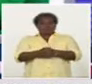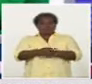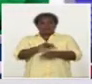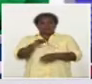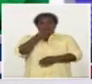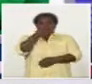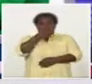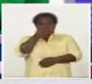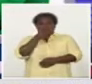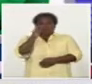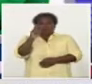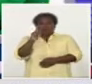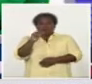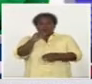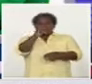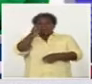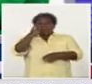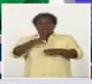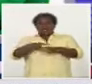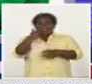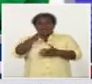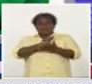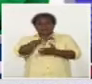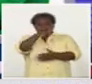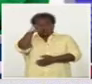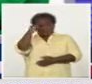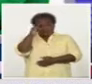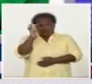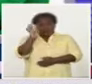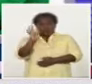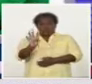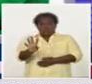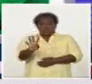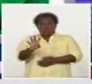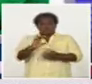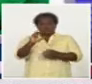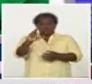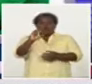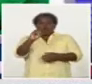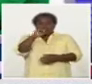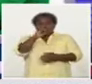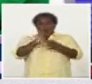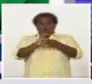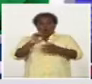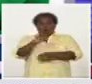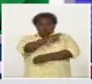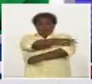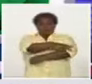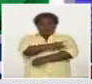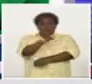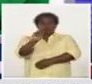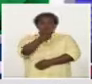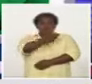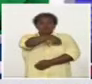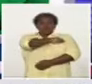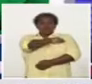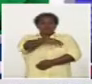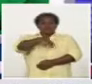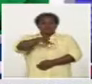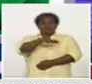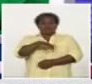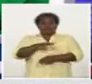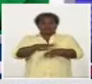bahamés importado de Bahamas, 4 congoleses y un español como consecuencia